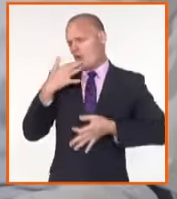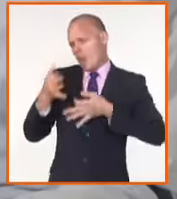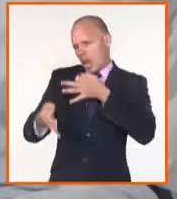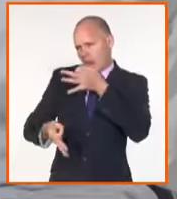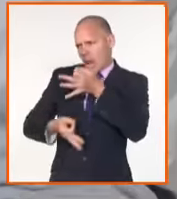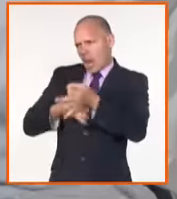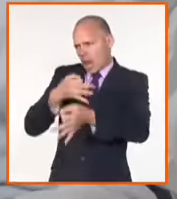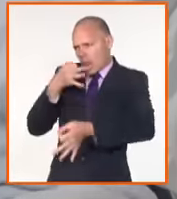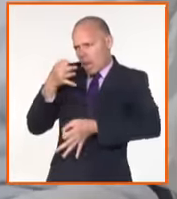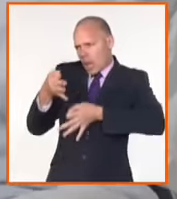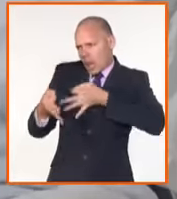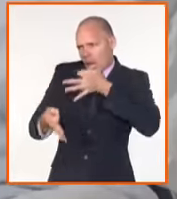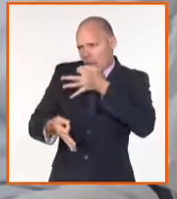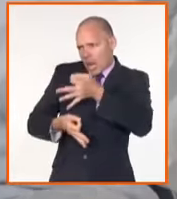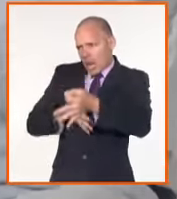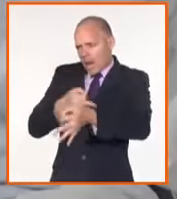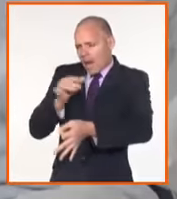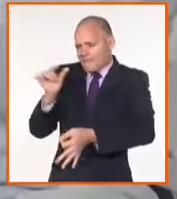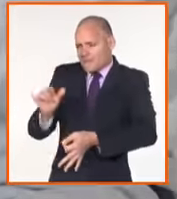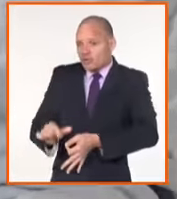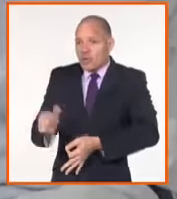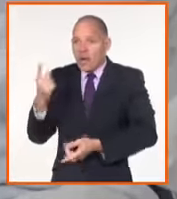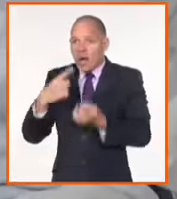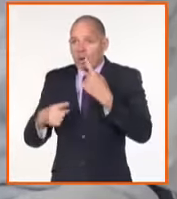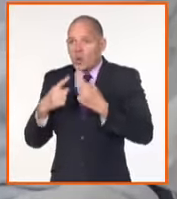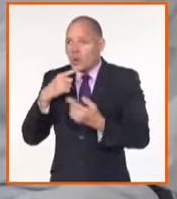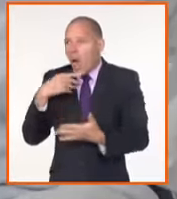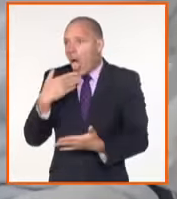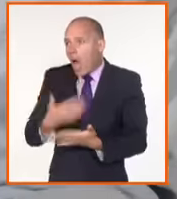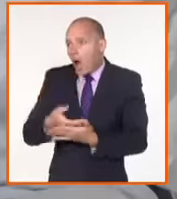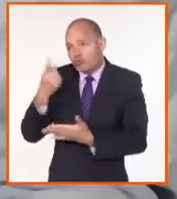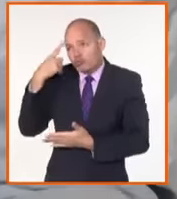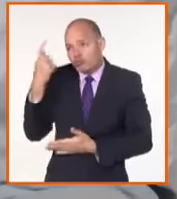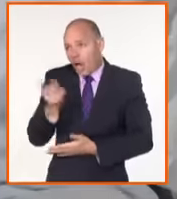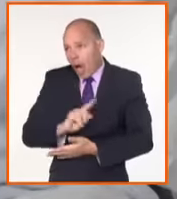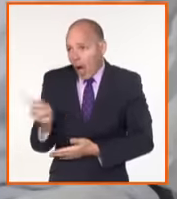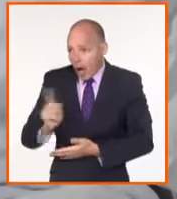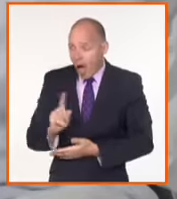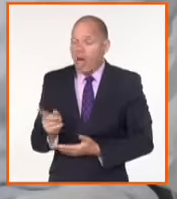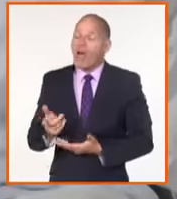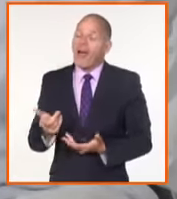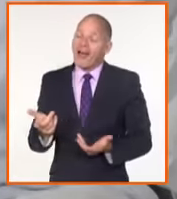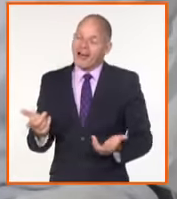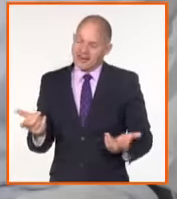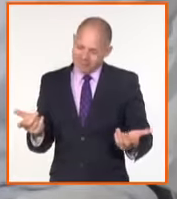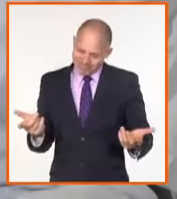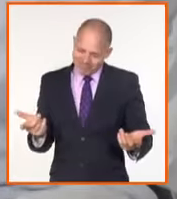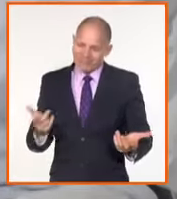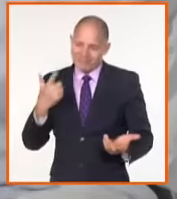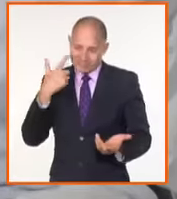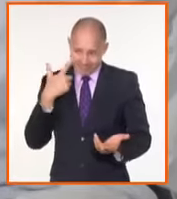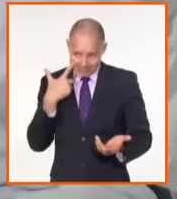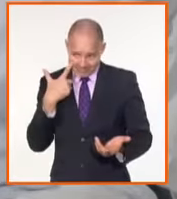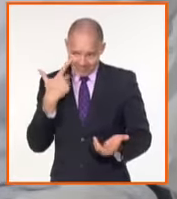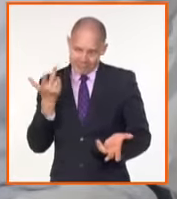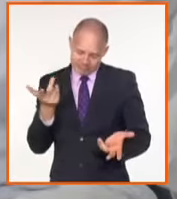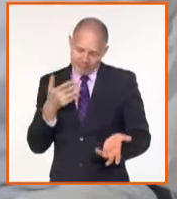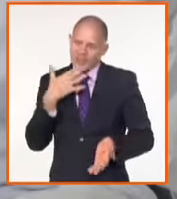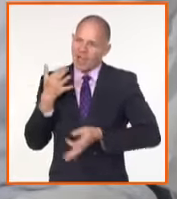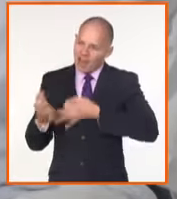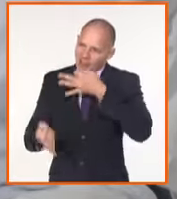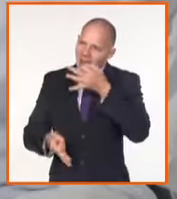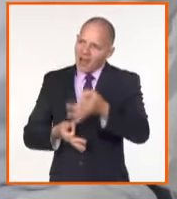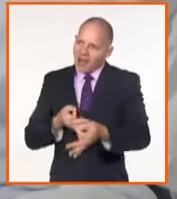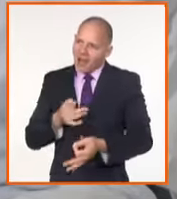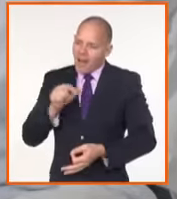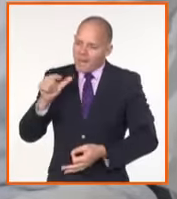hubo personas que incluso nos abrazaron cuando se convencieron de dónde estaba la razón. Por lo tanto, yo creo que